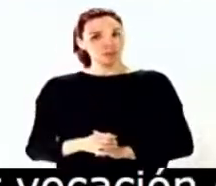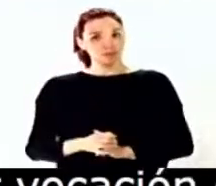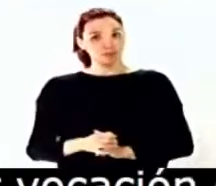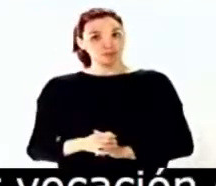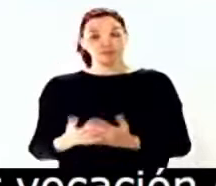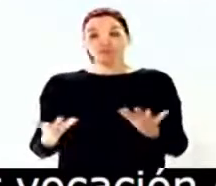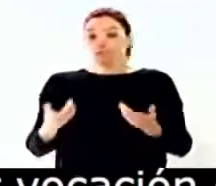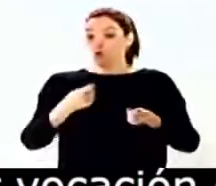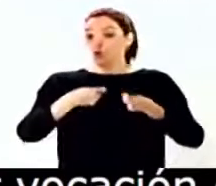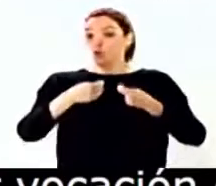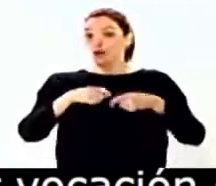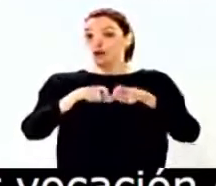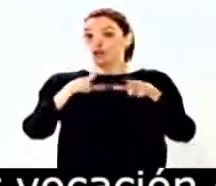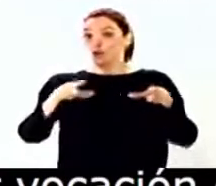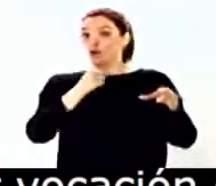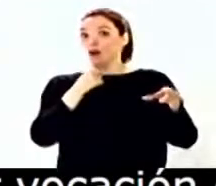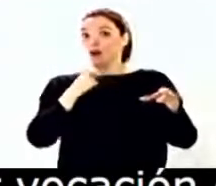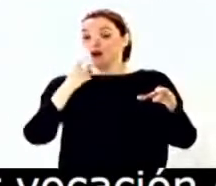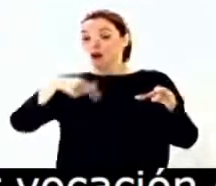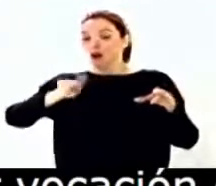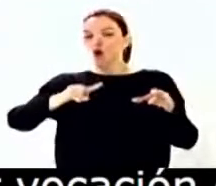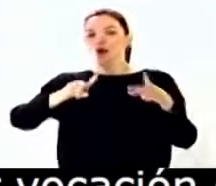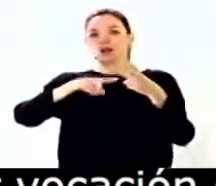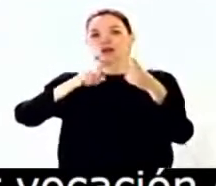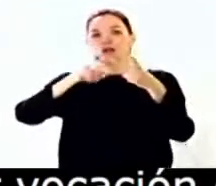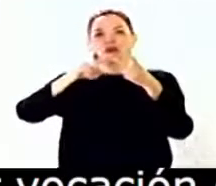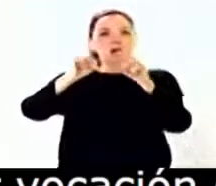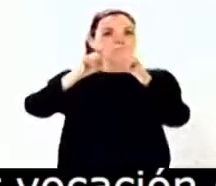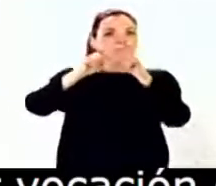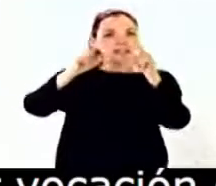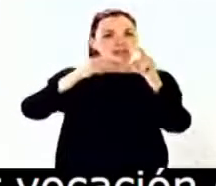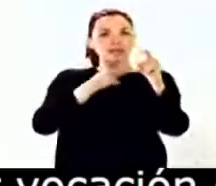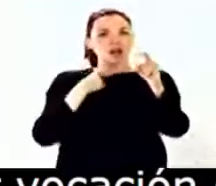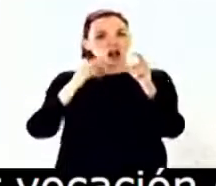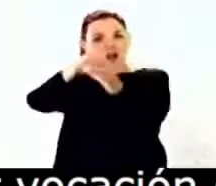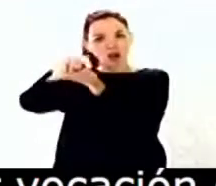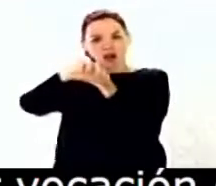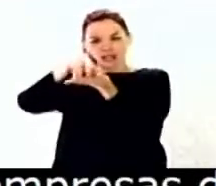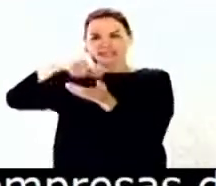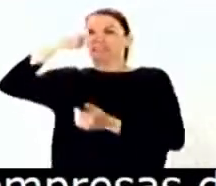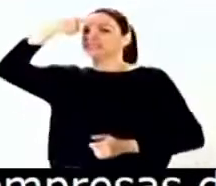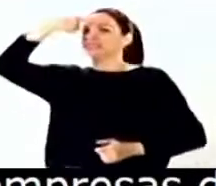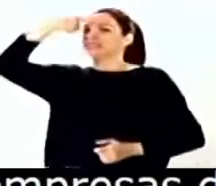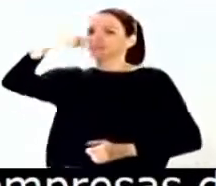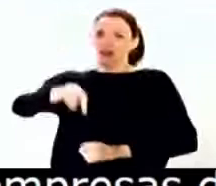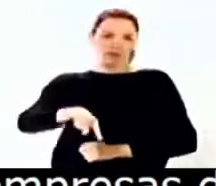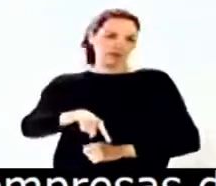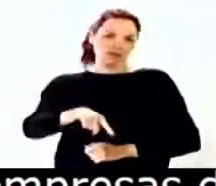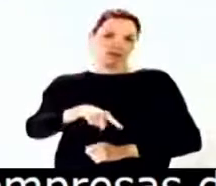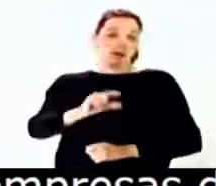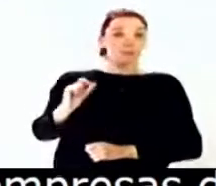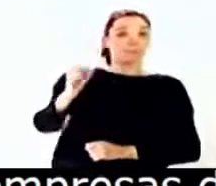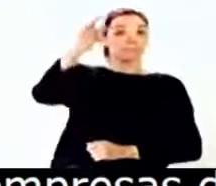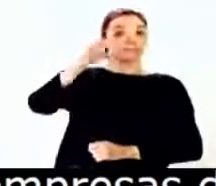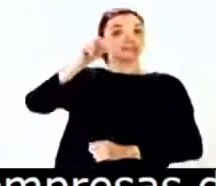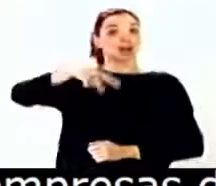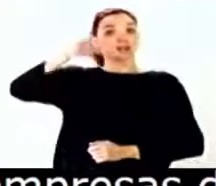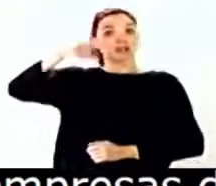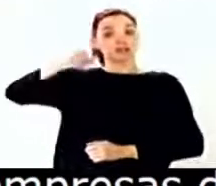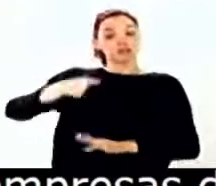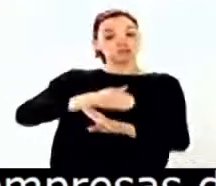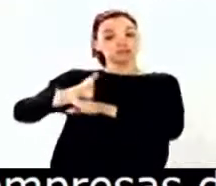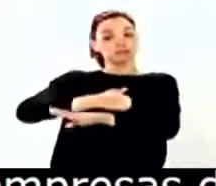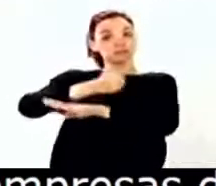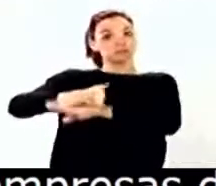Los comercios de Badajoz, las empresas de Badajoz saben de sobra que uno de sus mayores inversores, de sus mayores